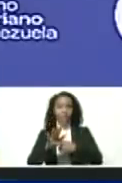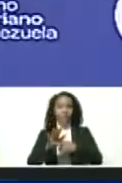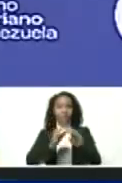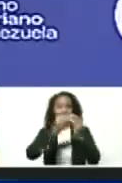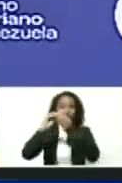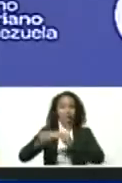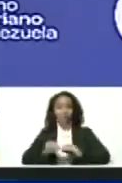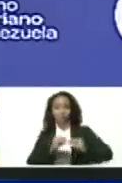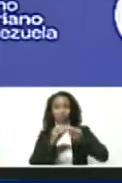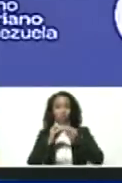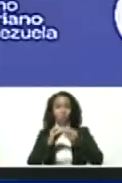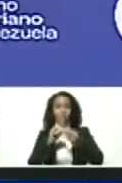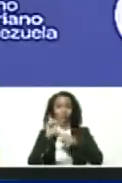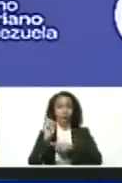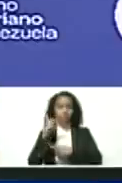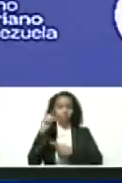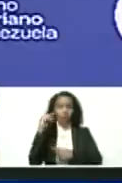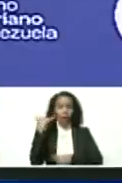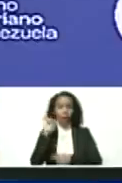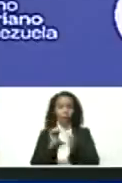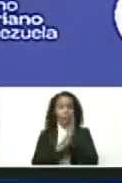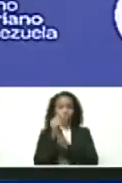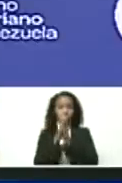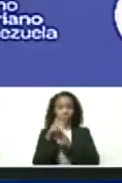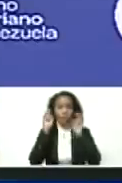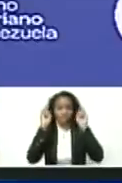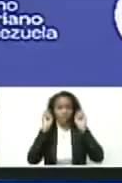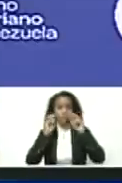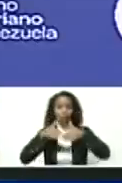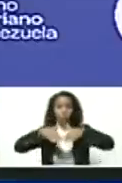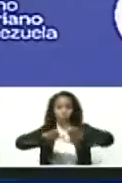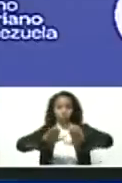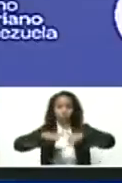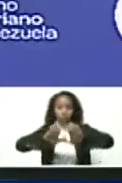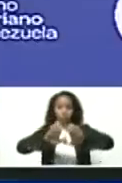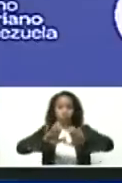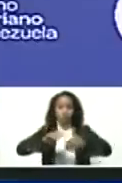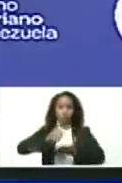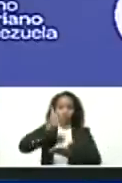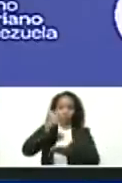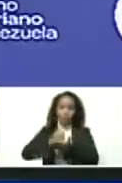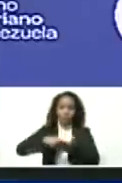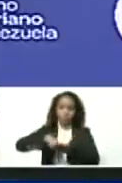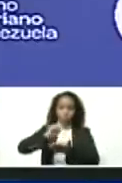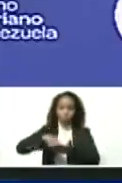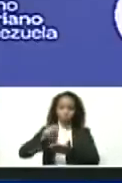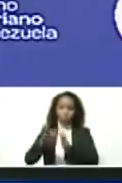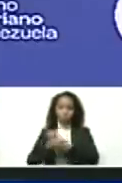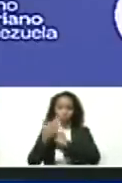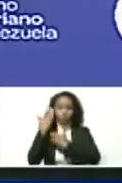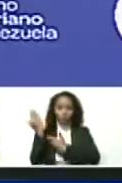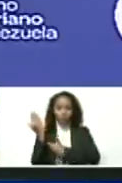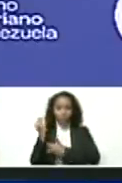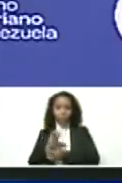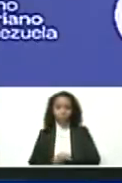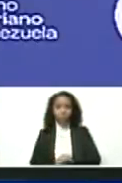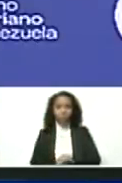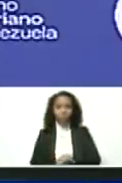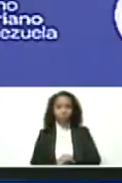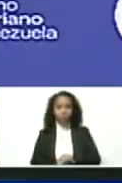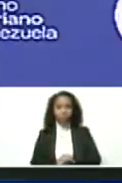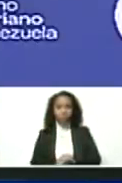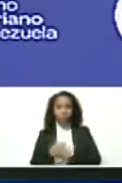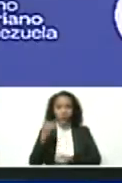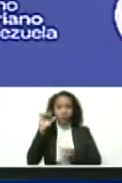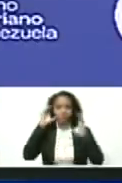Ellos también tienen un emprendimiento de carácter textil, de manufactura, y están dedicados a